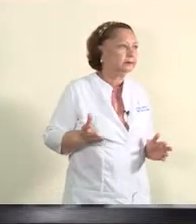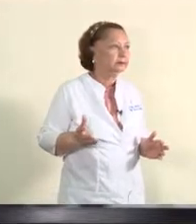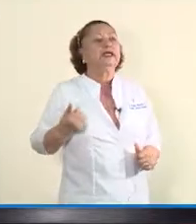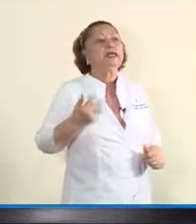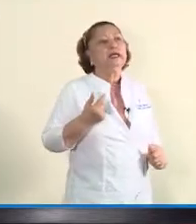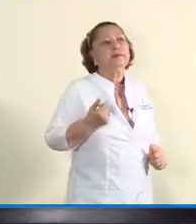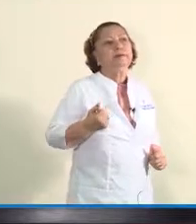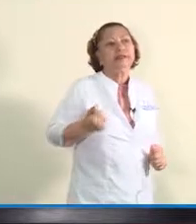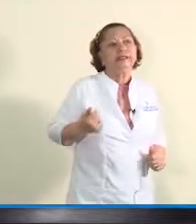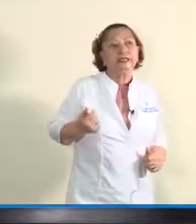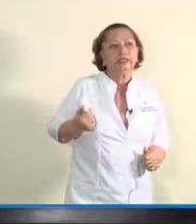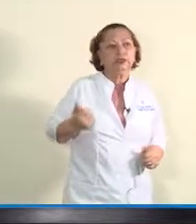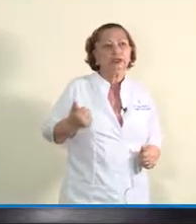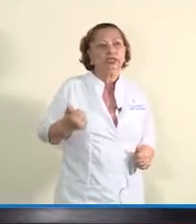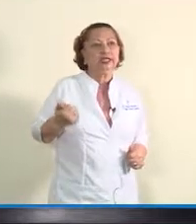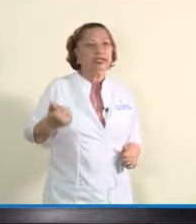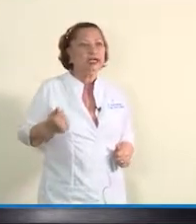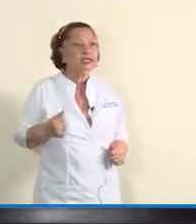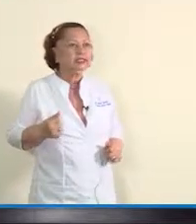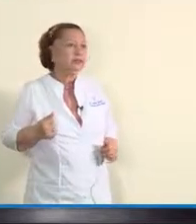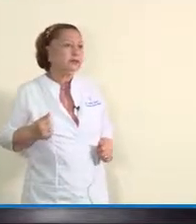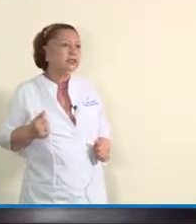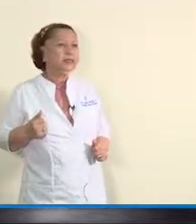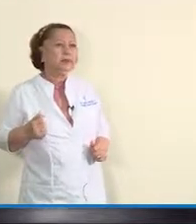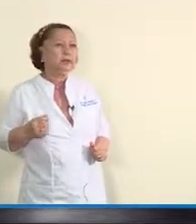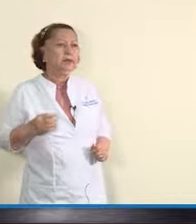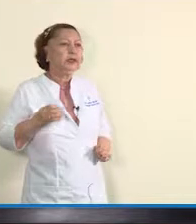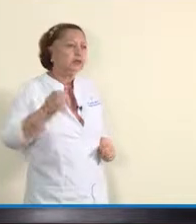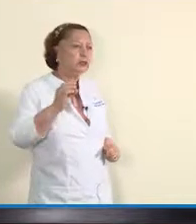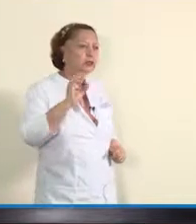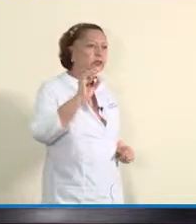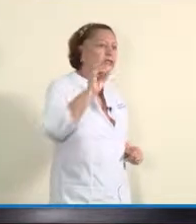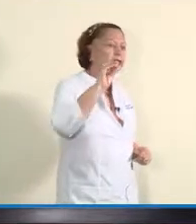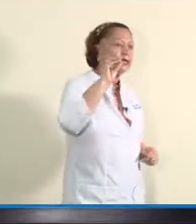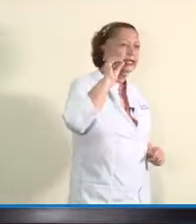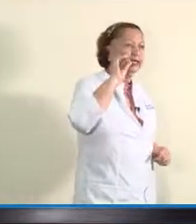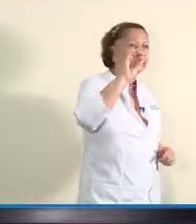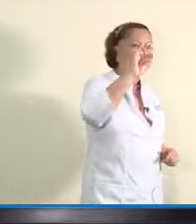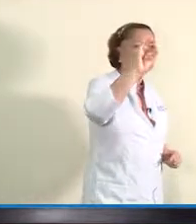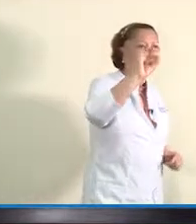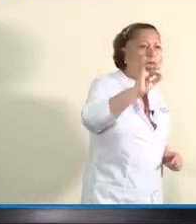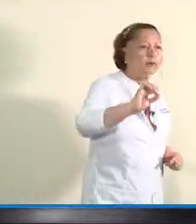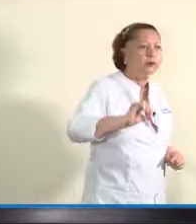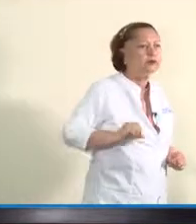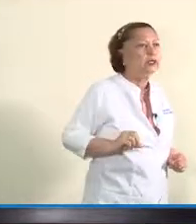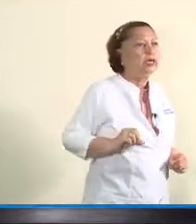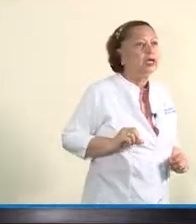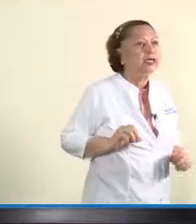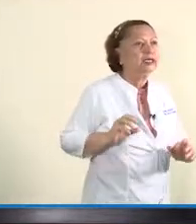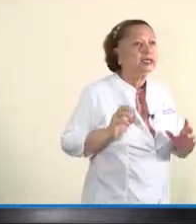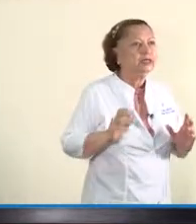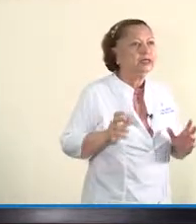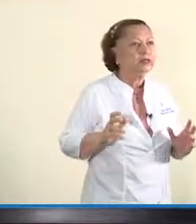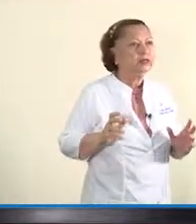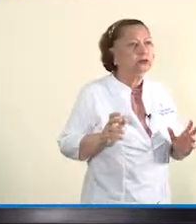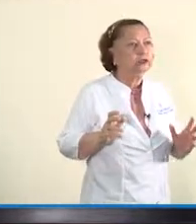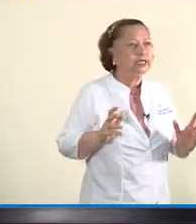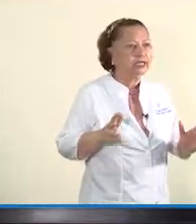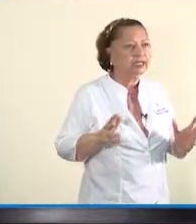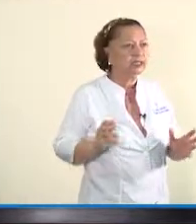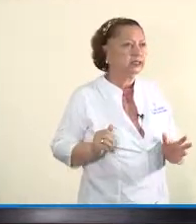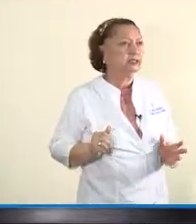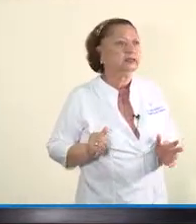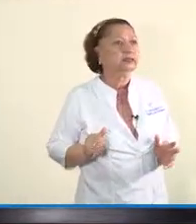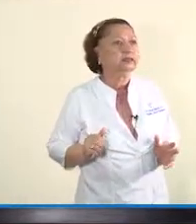ahora. Aquí les presento técnicas y herramientas, pero figúrense que de este grupo,